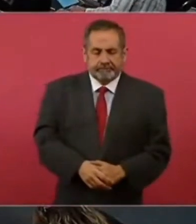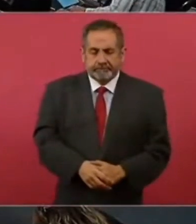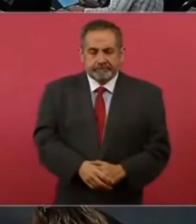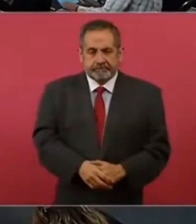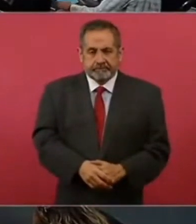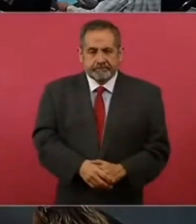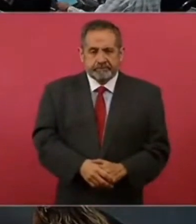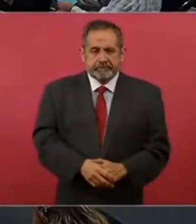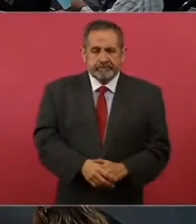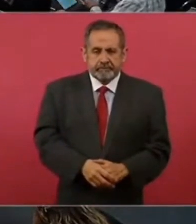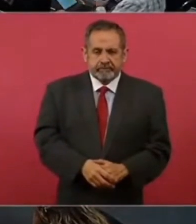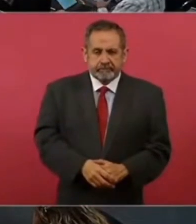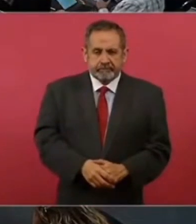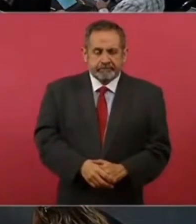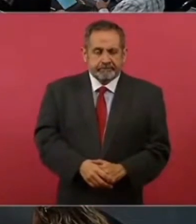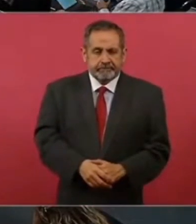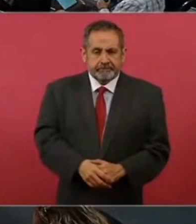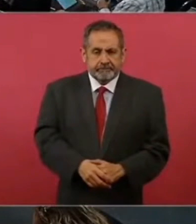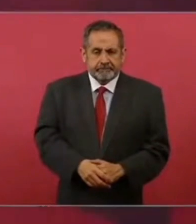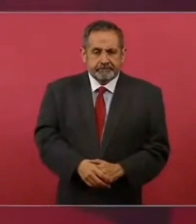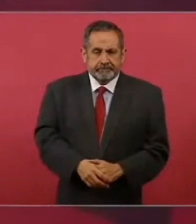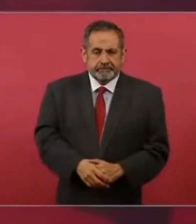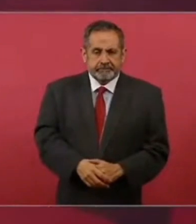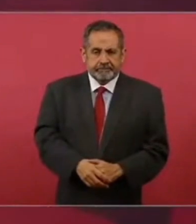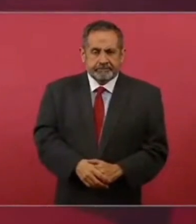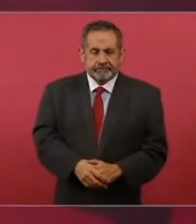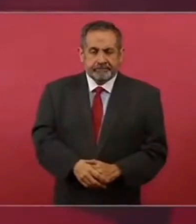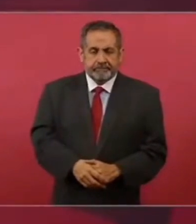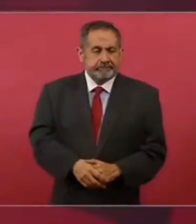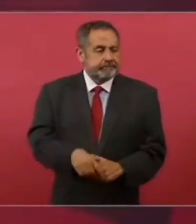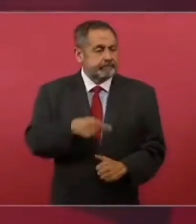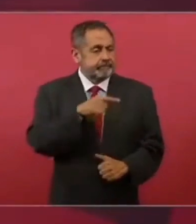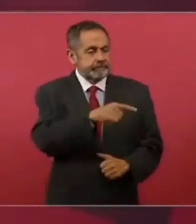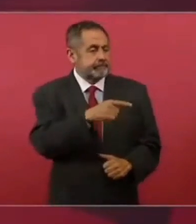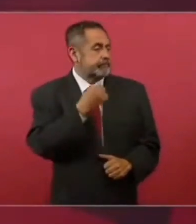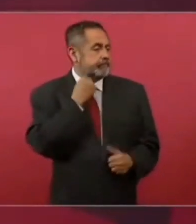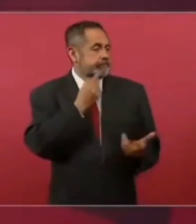que estuvo vinculado a un partido este